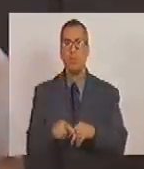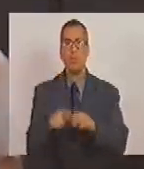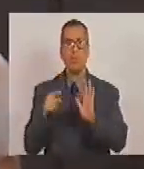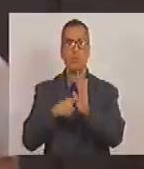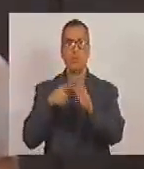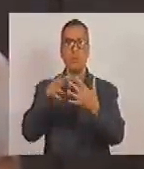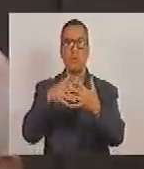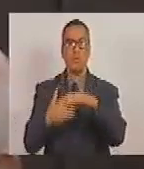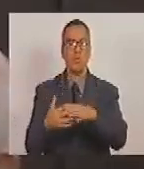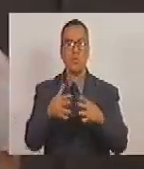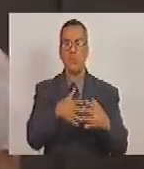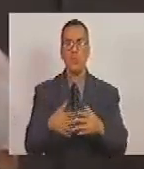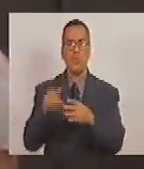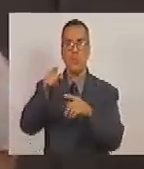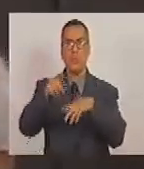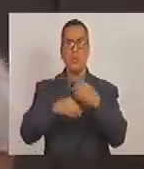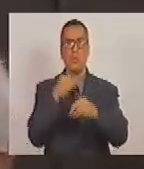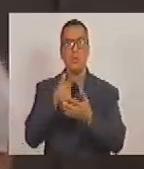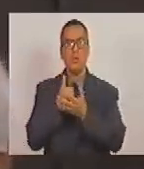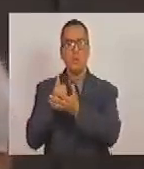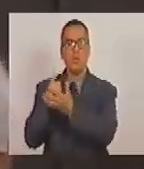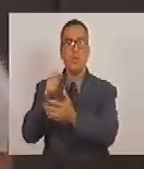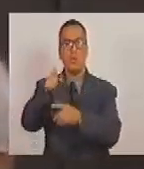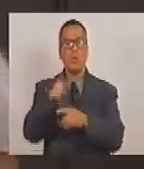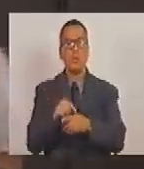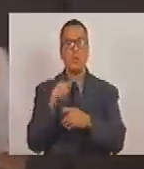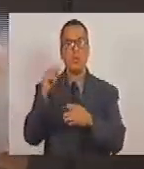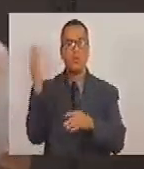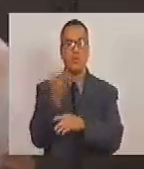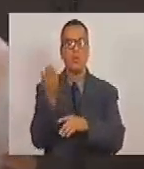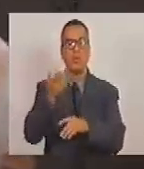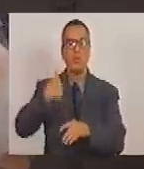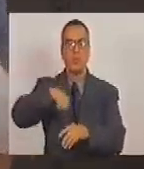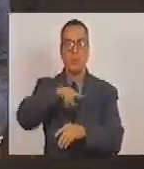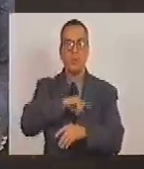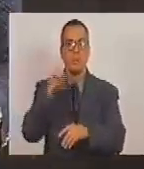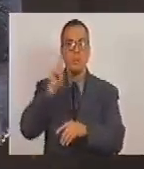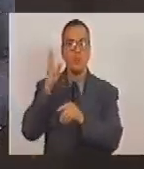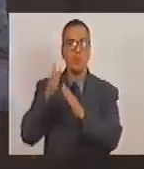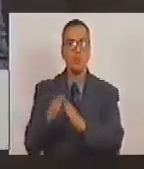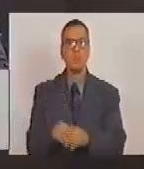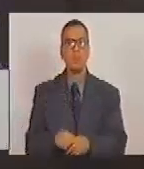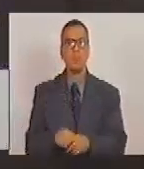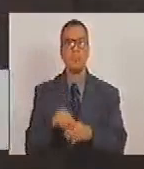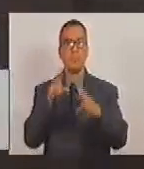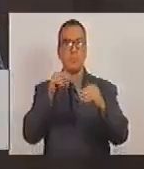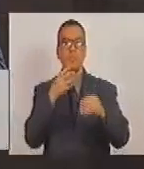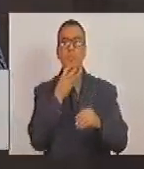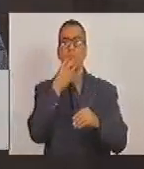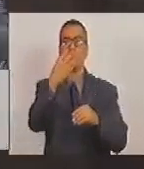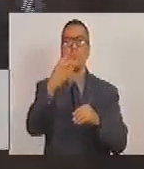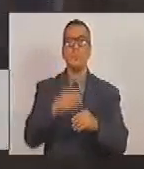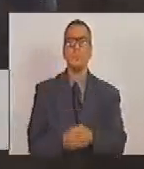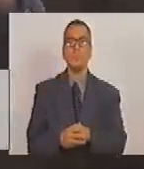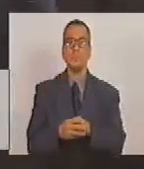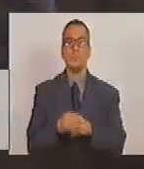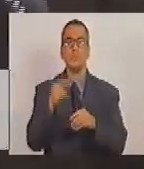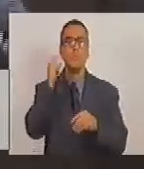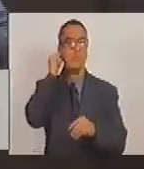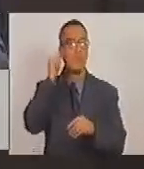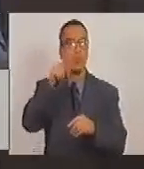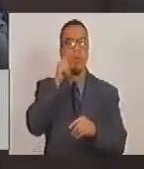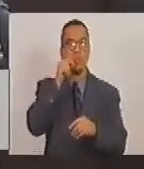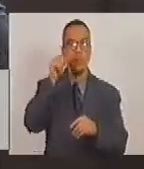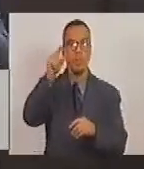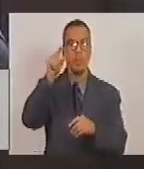imperio y a todo aquel que ha colaborado en las sanciones contra Venezuela, le vamos a gritar, las mujeres y